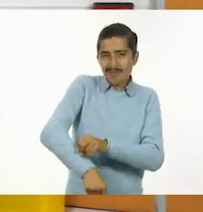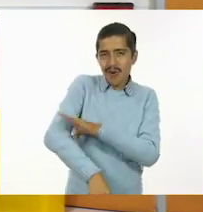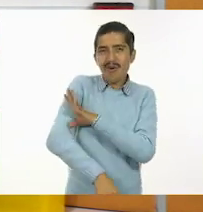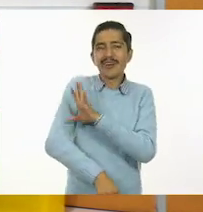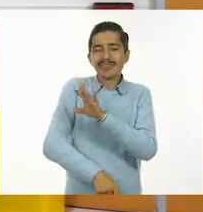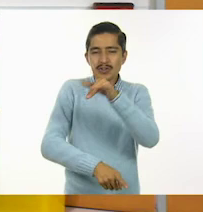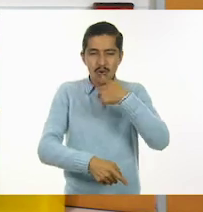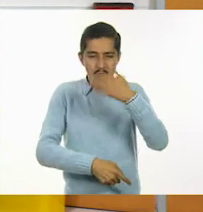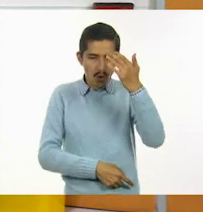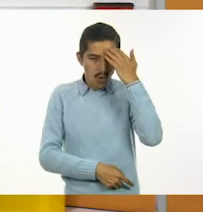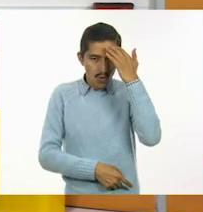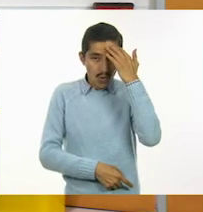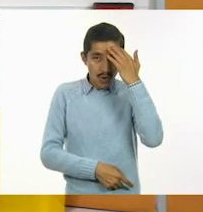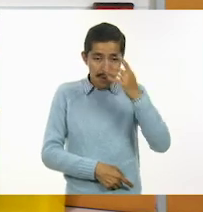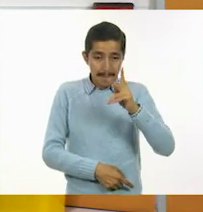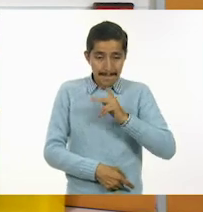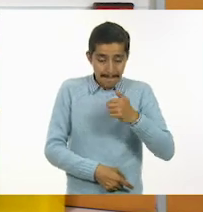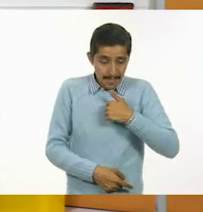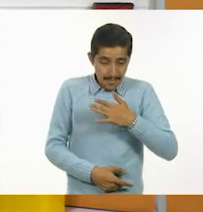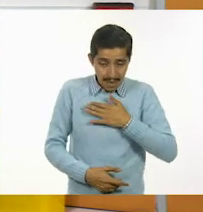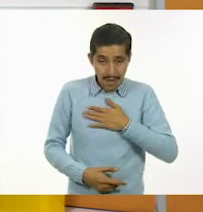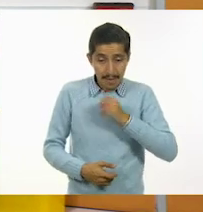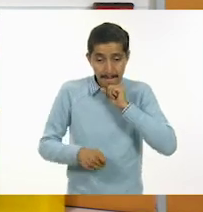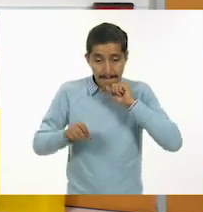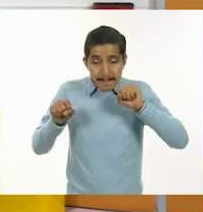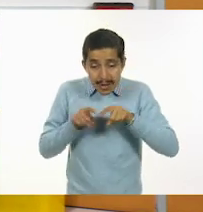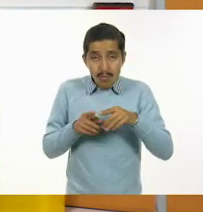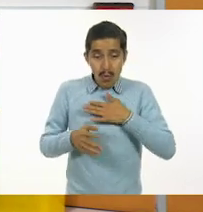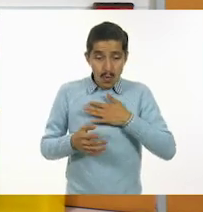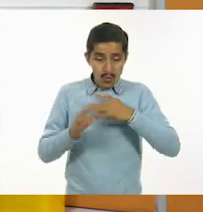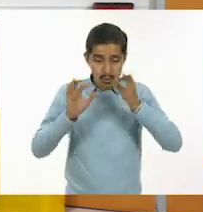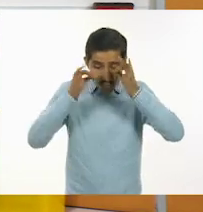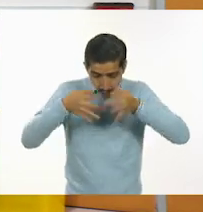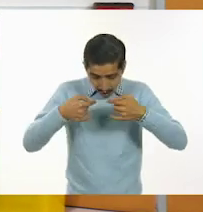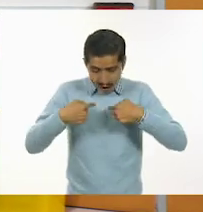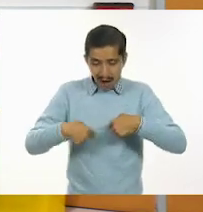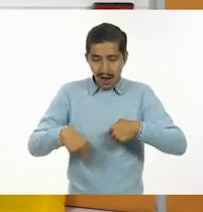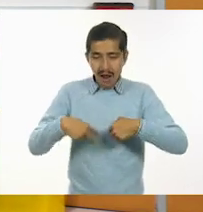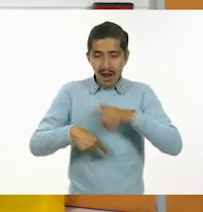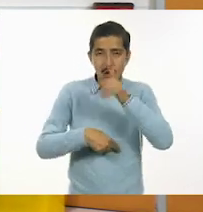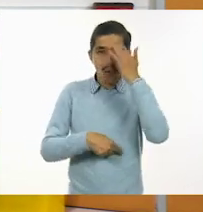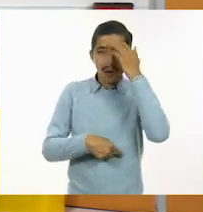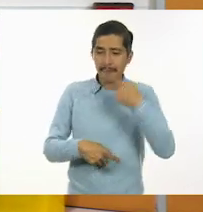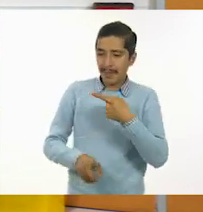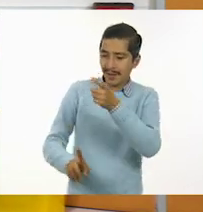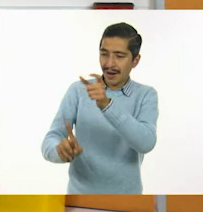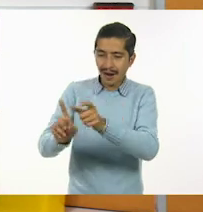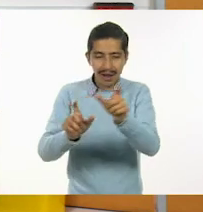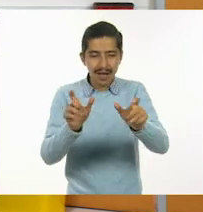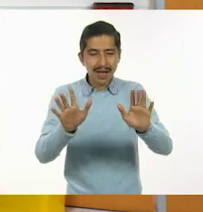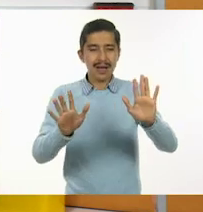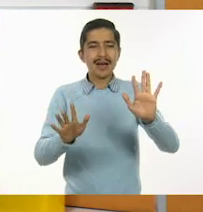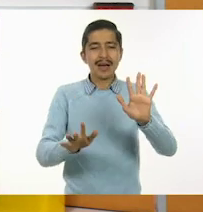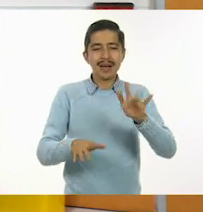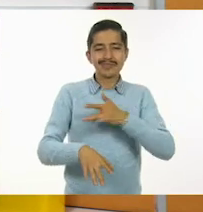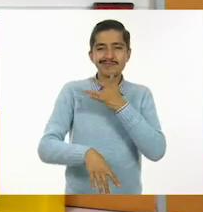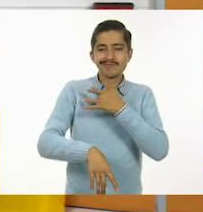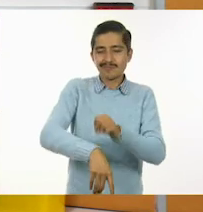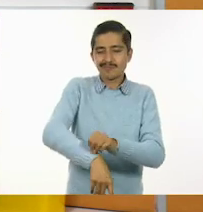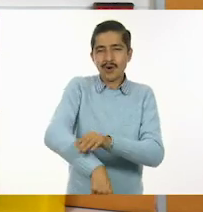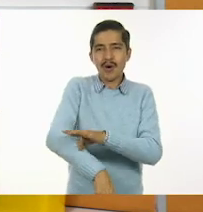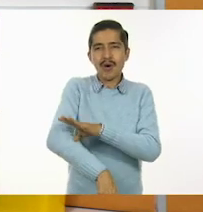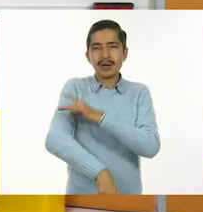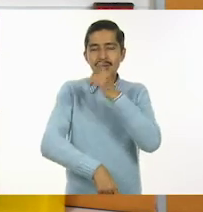mejor, conocer a las demás personas también, uh-huh, y poder gestionar todas las emociones de manera que se